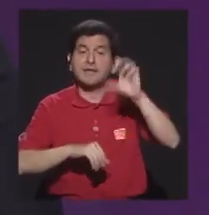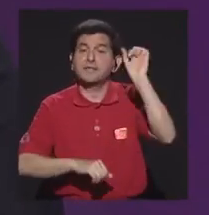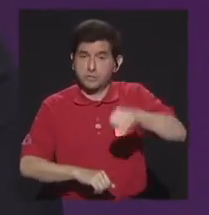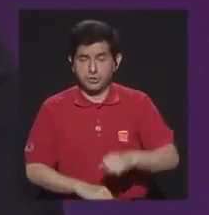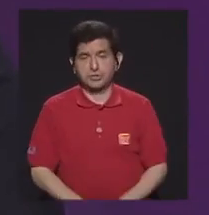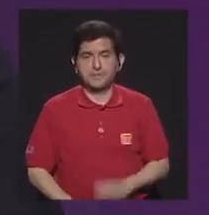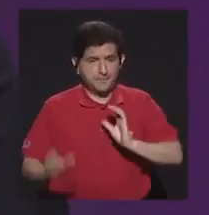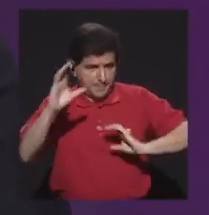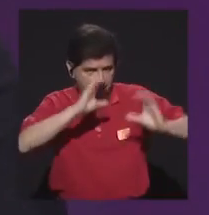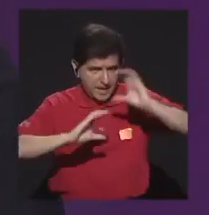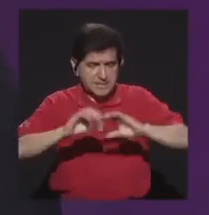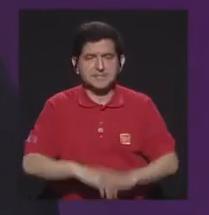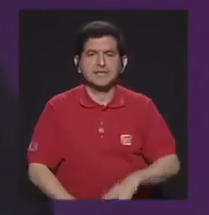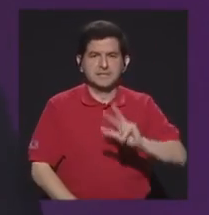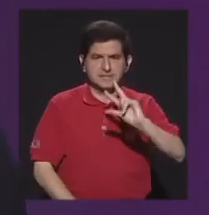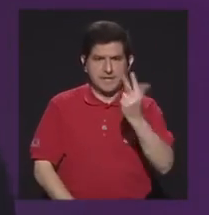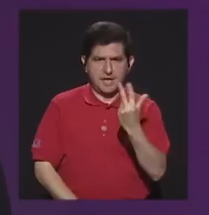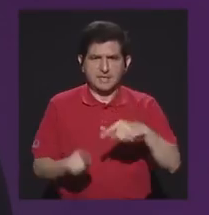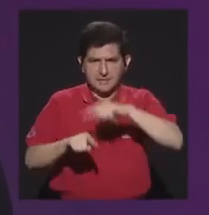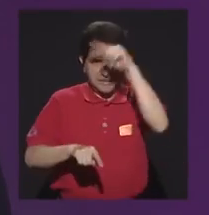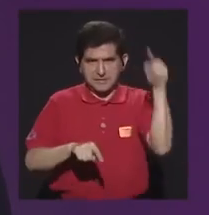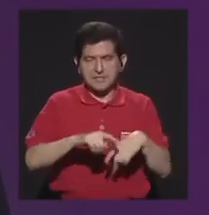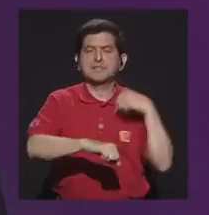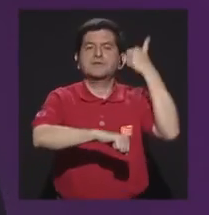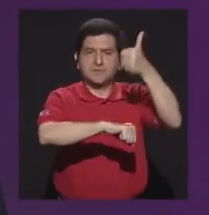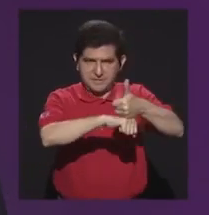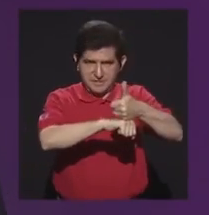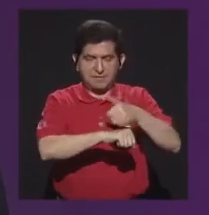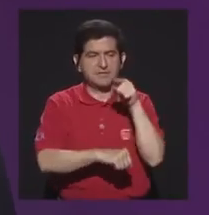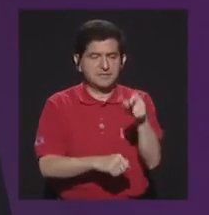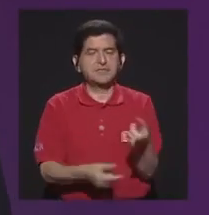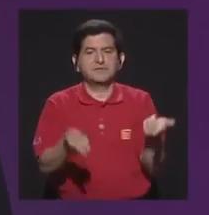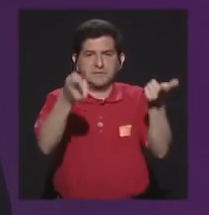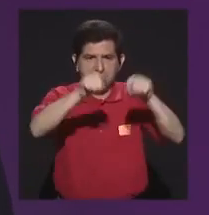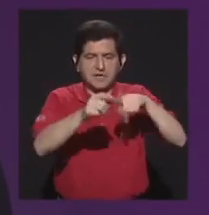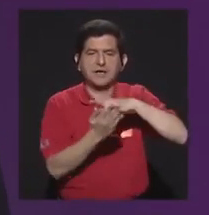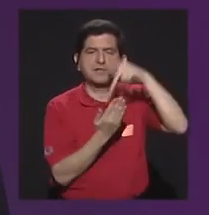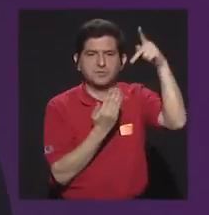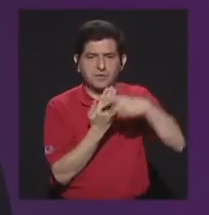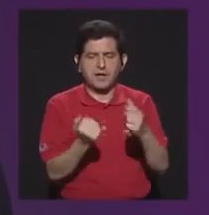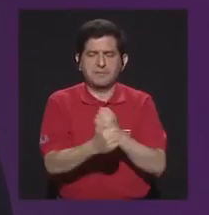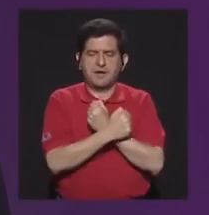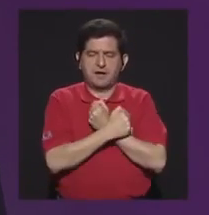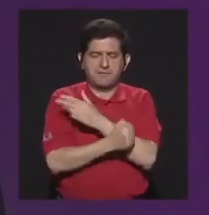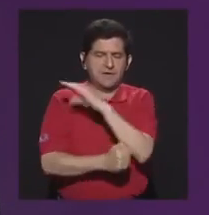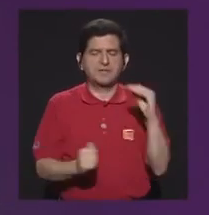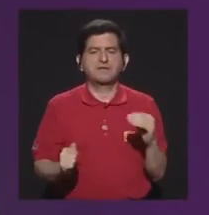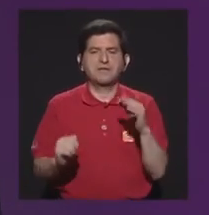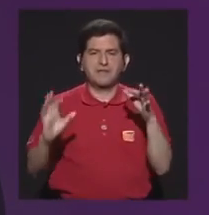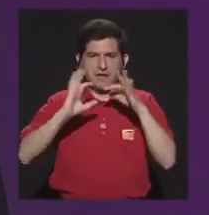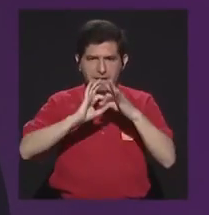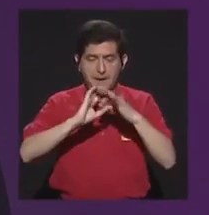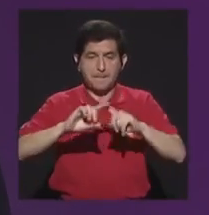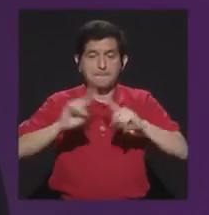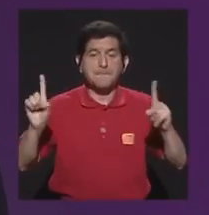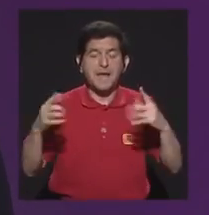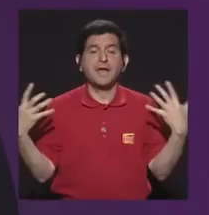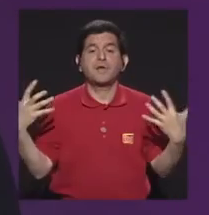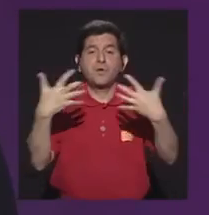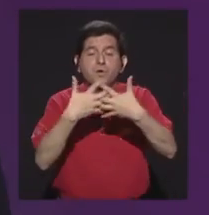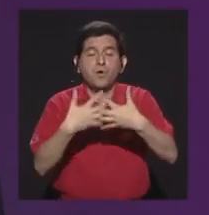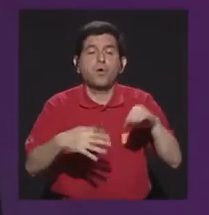efectivamente en ciencias, en tercer ciclo, es donde está ubicado el programa de afectividad y sexualidad, pero complementado ahora